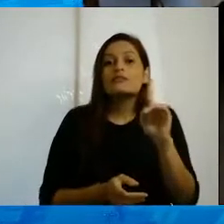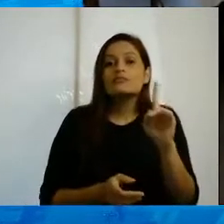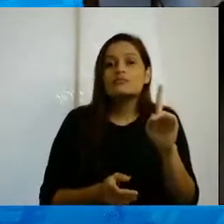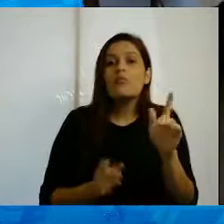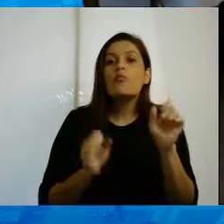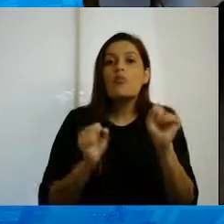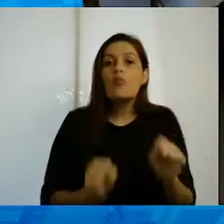el nexo con